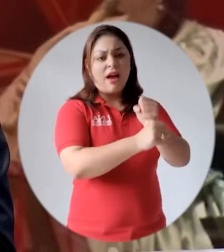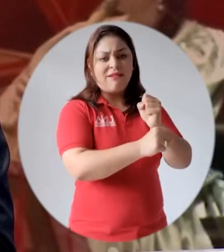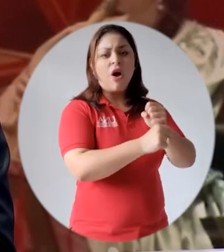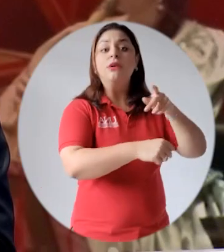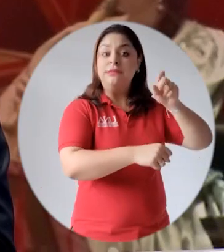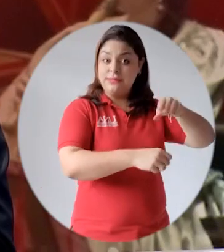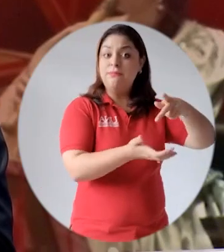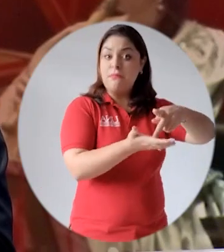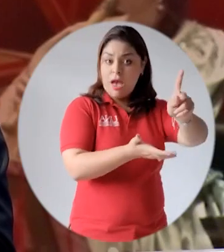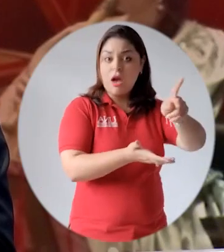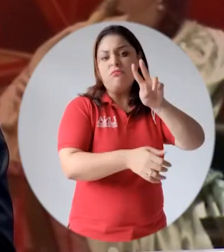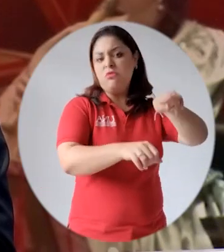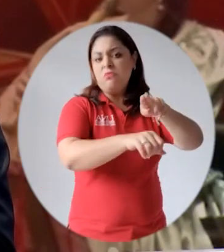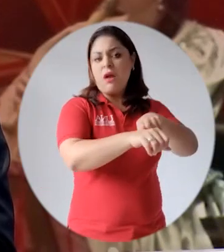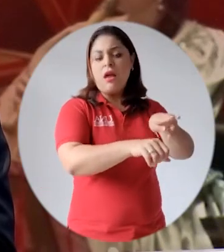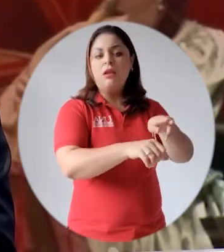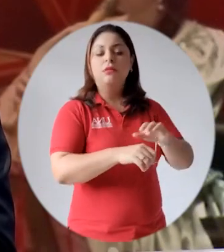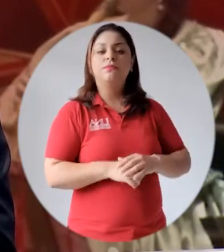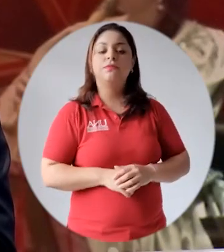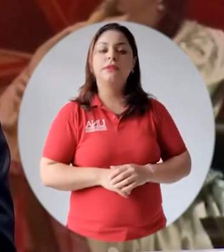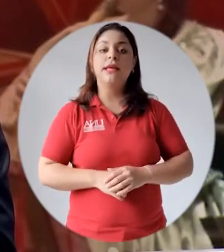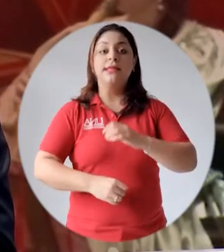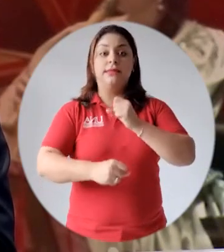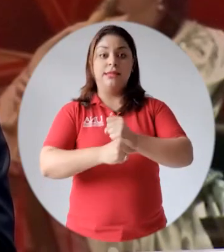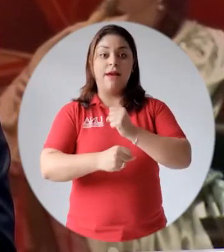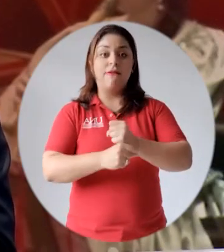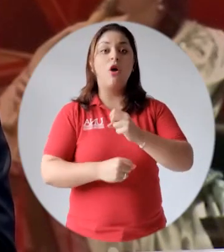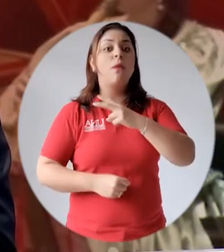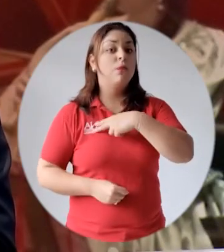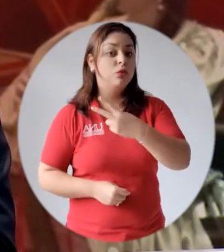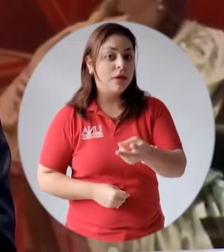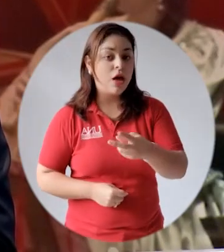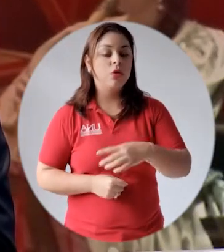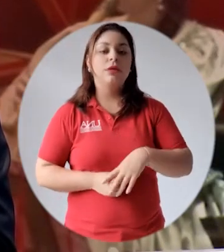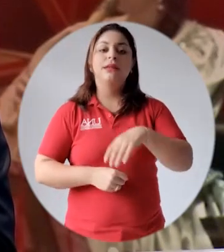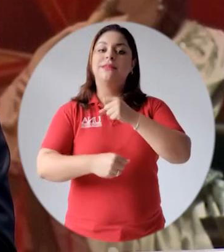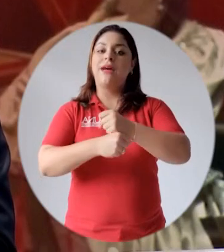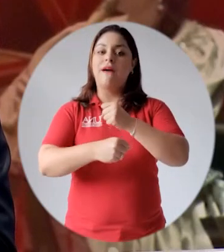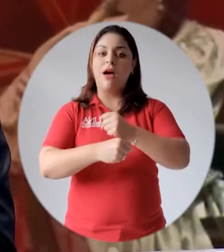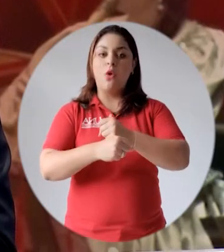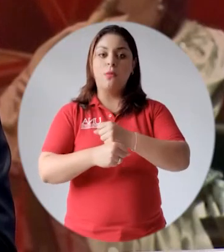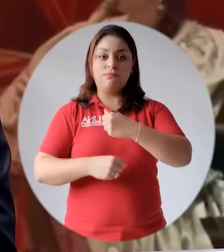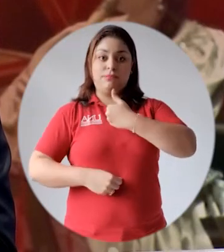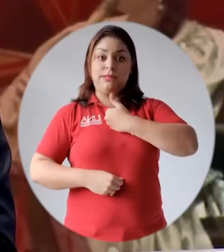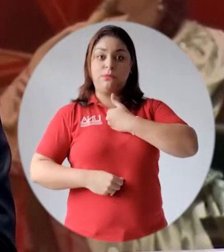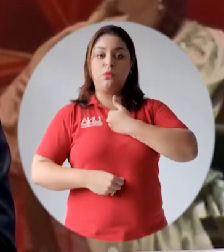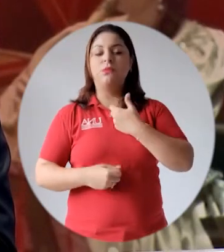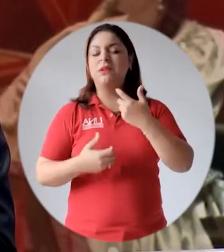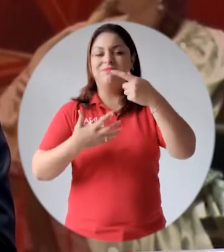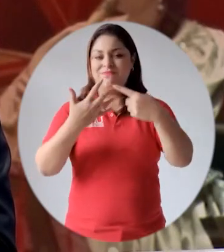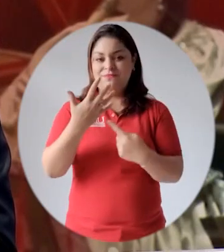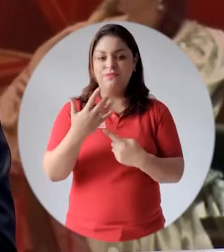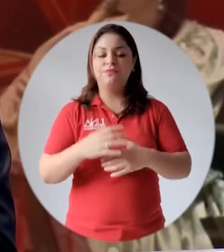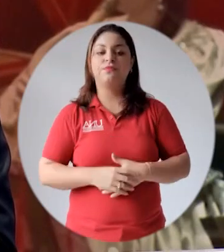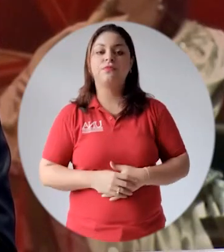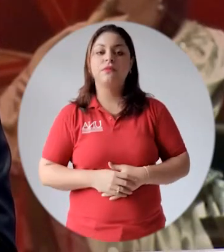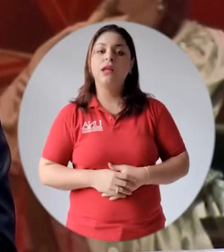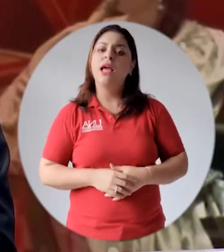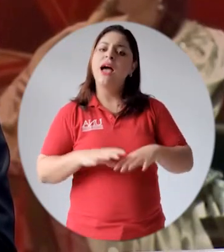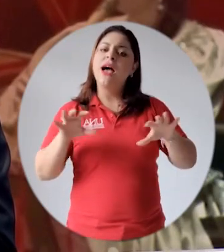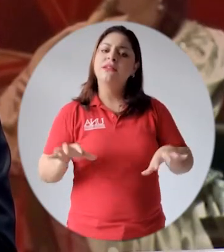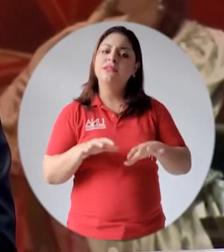concepto amplio de trabajo que medía la encuesta abarca esta medición, ¿verdad? Esta medición dentro de lo que